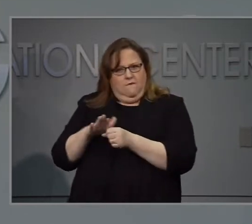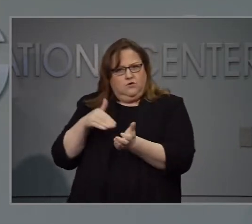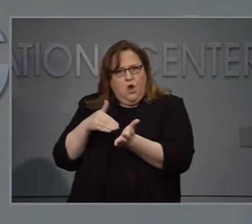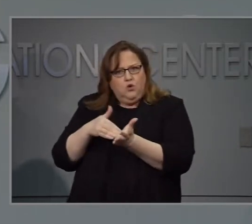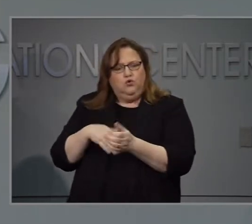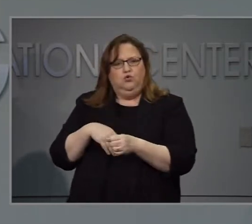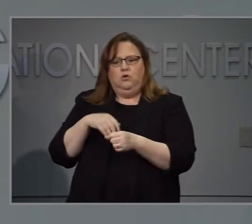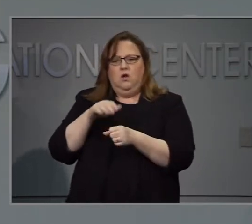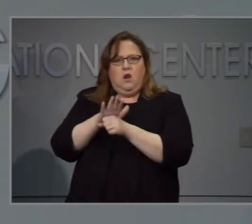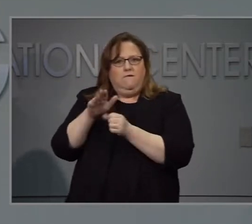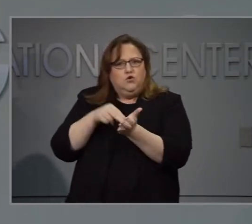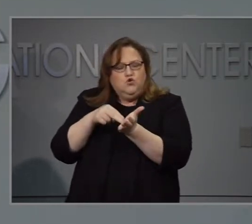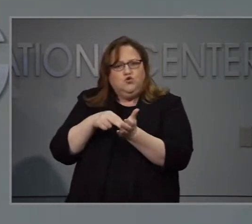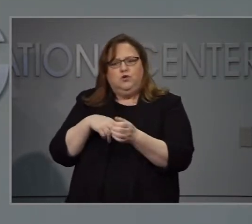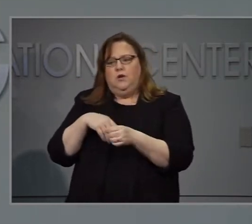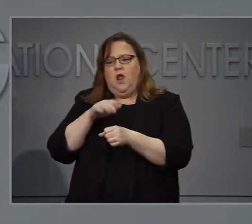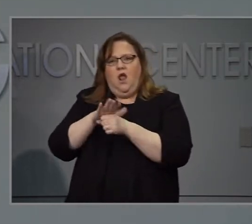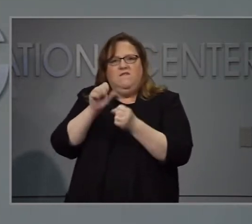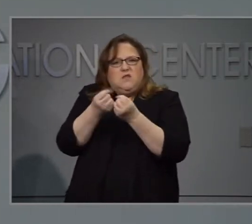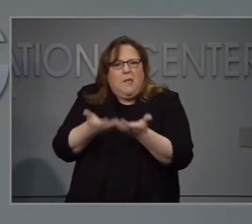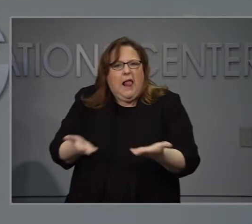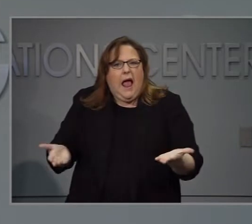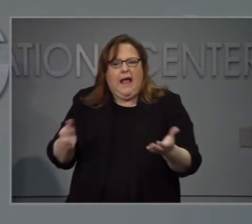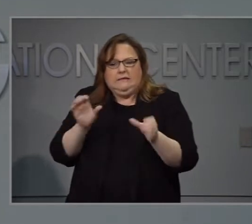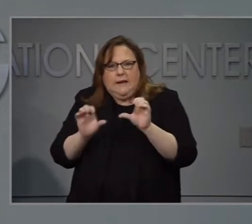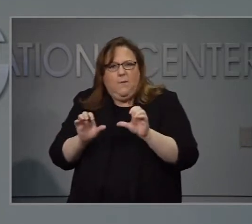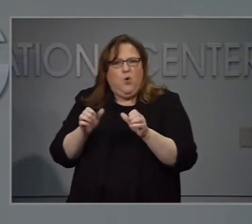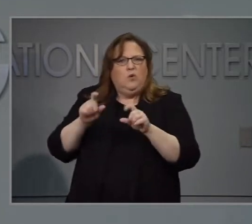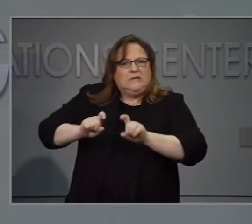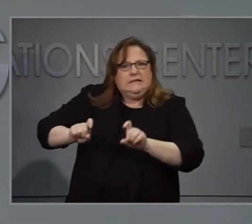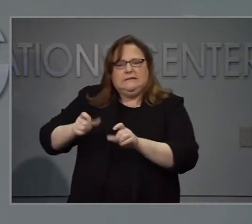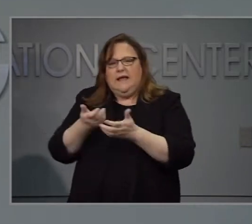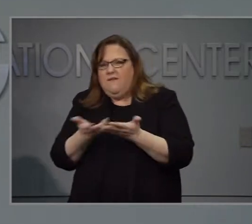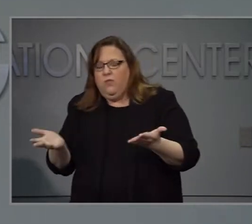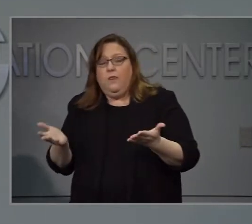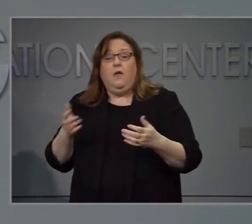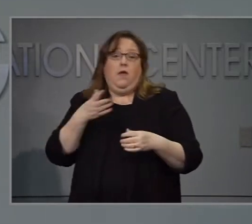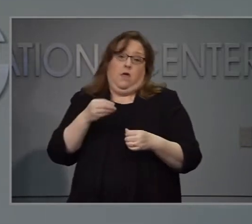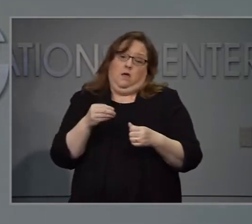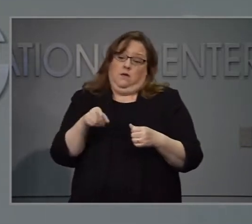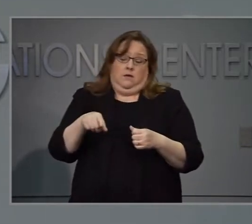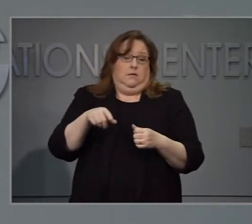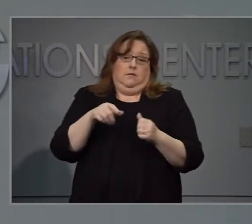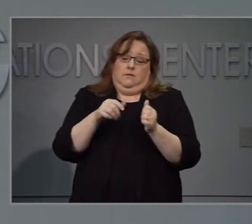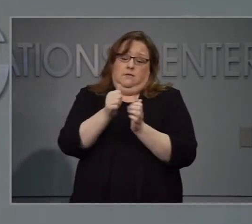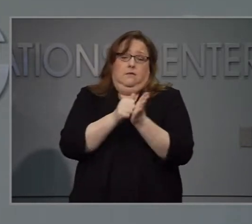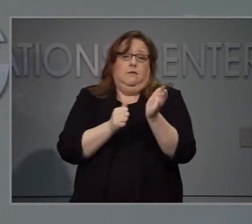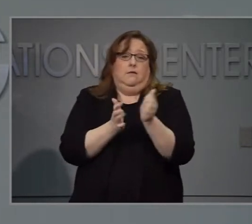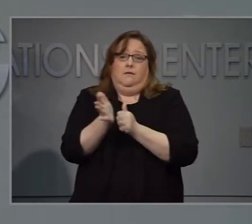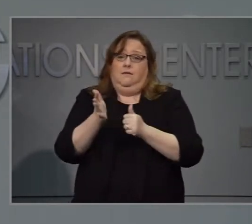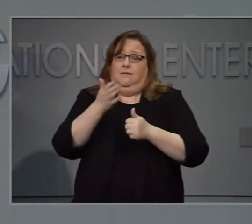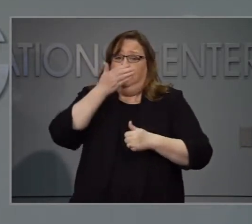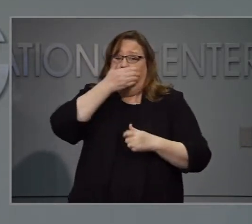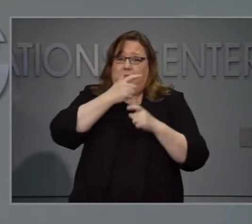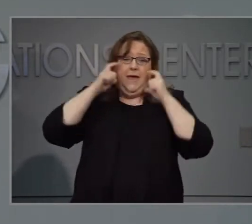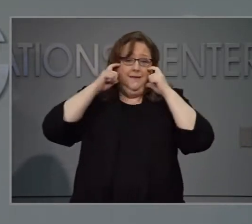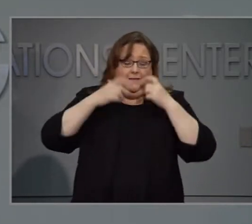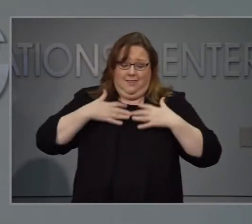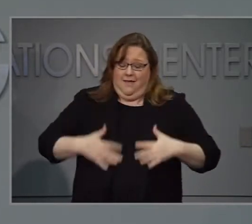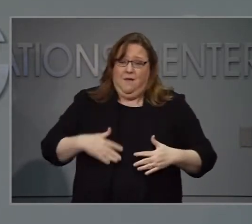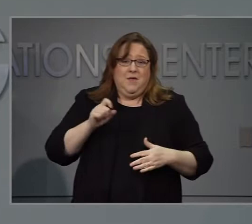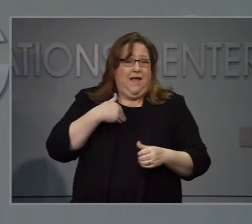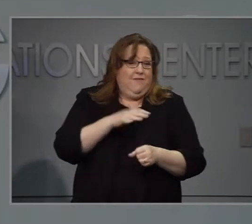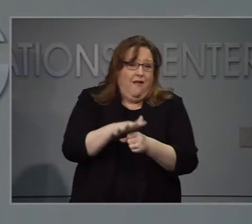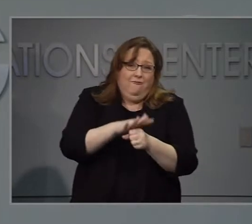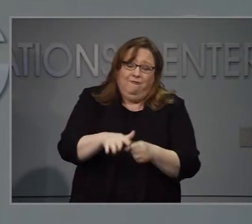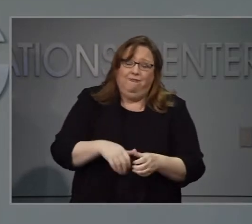tengan tanto los suministros necesarios así como los materiales de colección así como equipo de protección personal para hacer el trabajo los